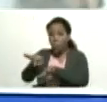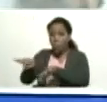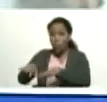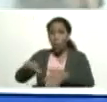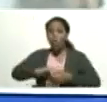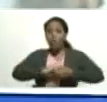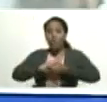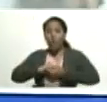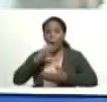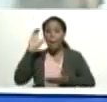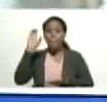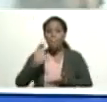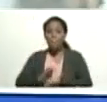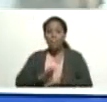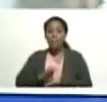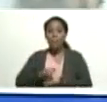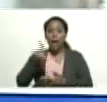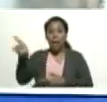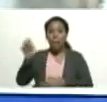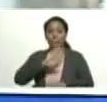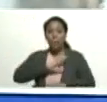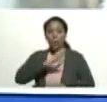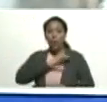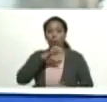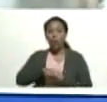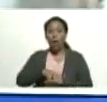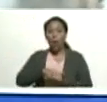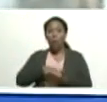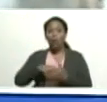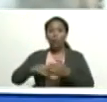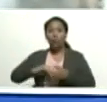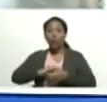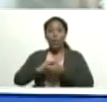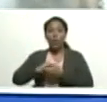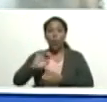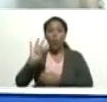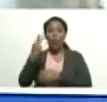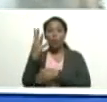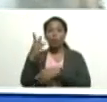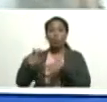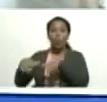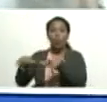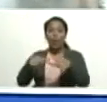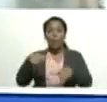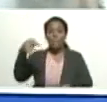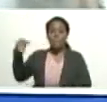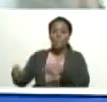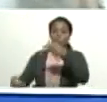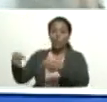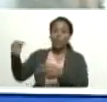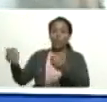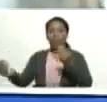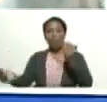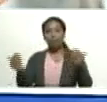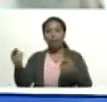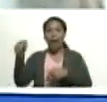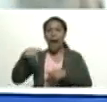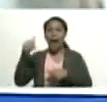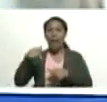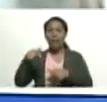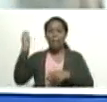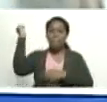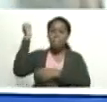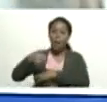capital del estado Trujillo. Cuarto puesto, ¿verdad? en la subasta en general. Ah, no, pero esto es por la